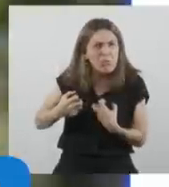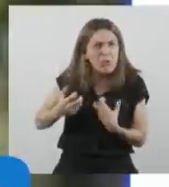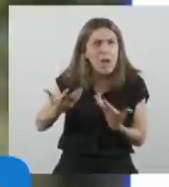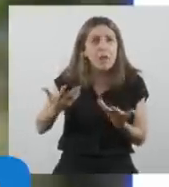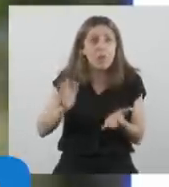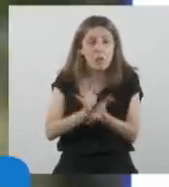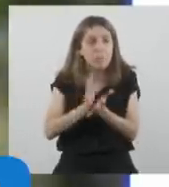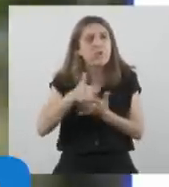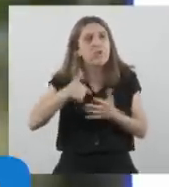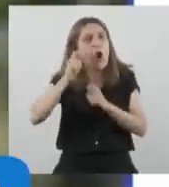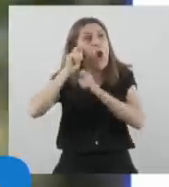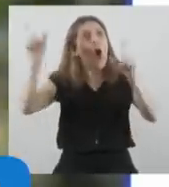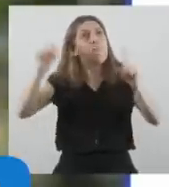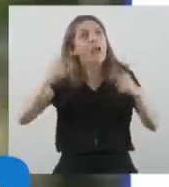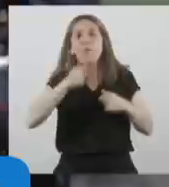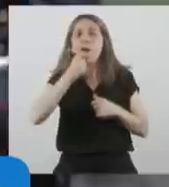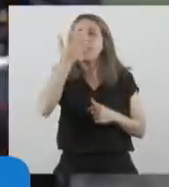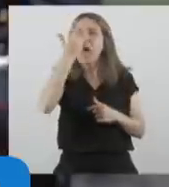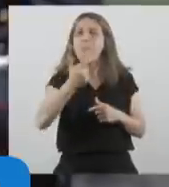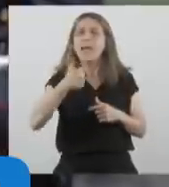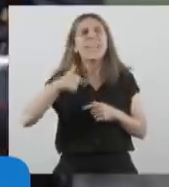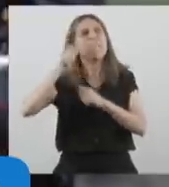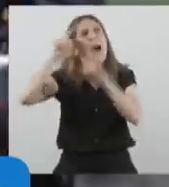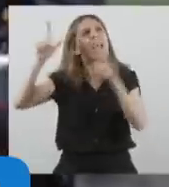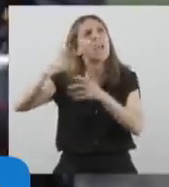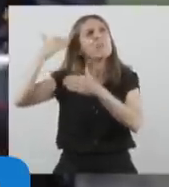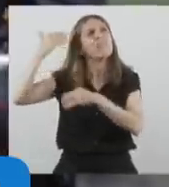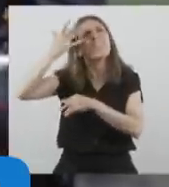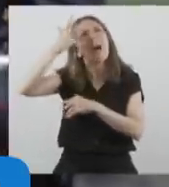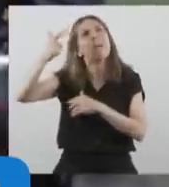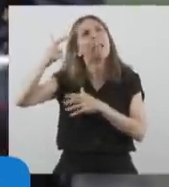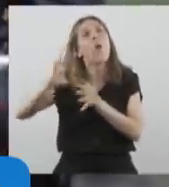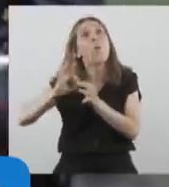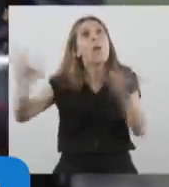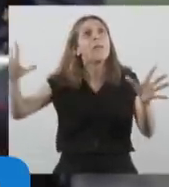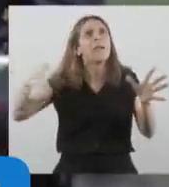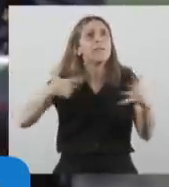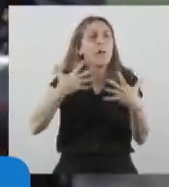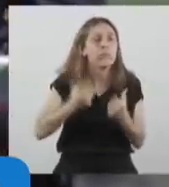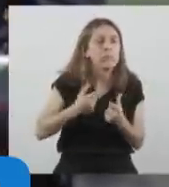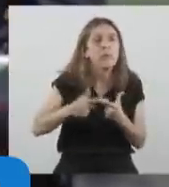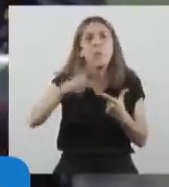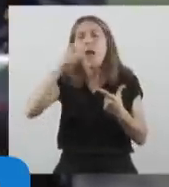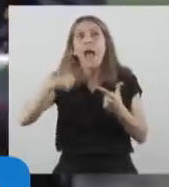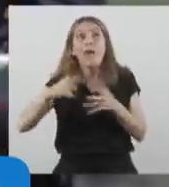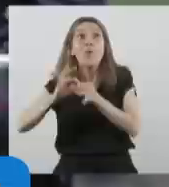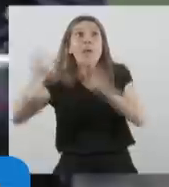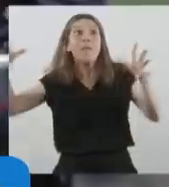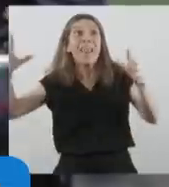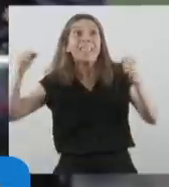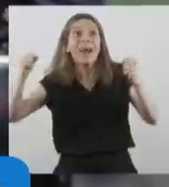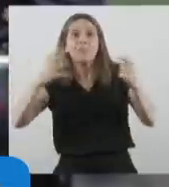yo no me lo imagino la san martín angustiado yo no me lo imagino a belgrano angustiado yo no me